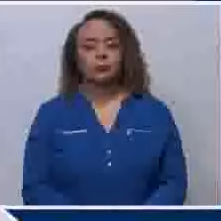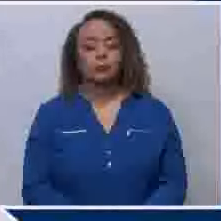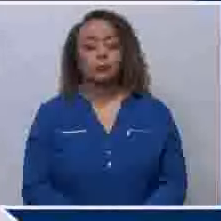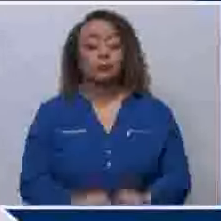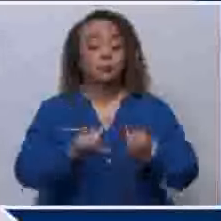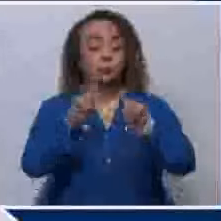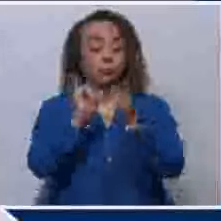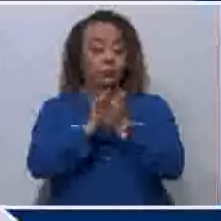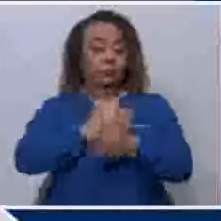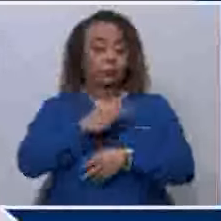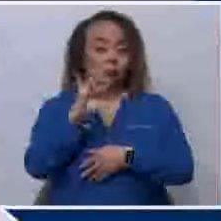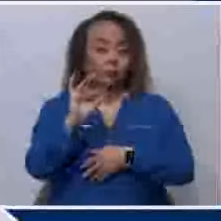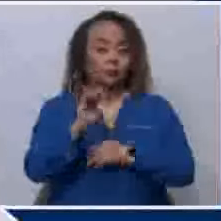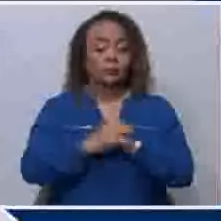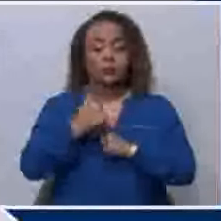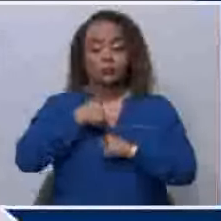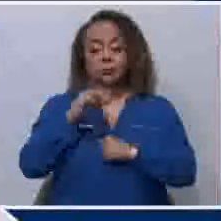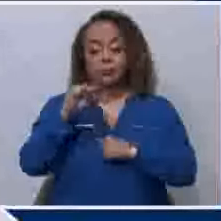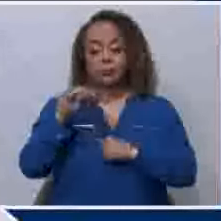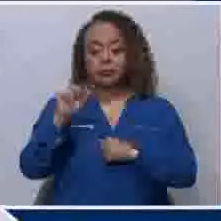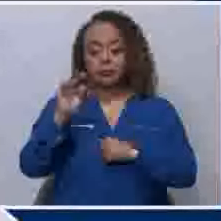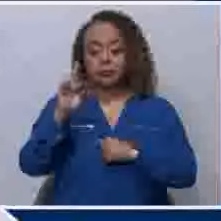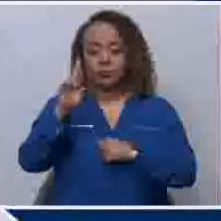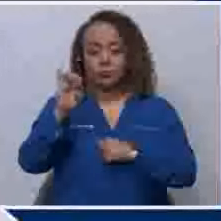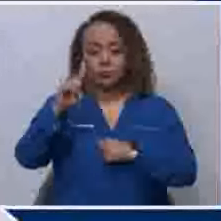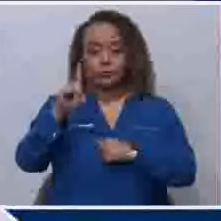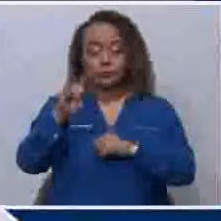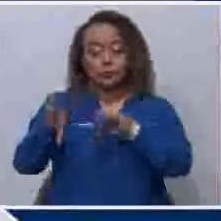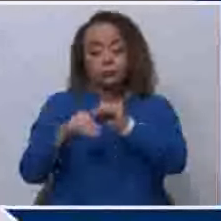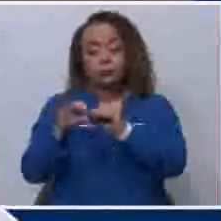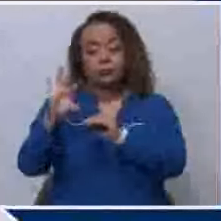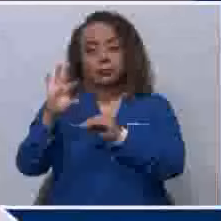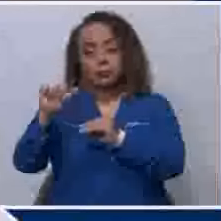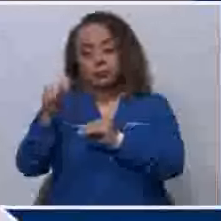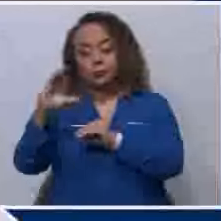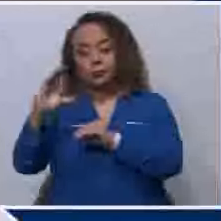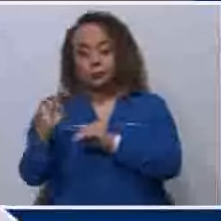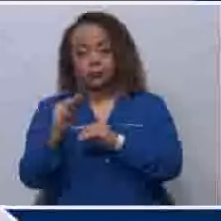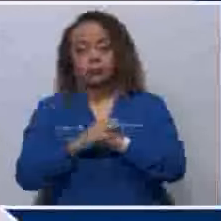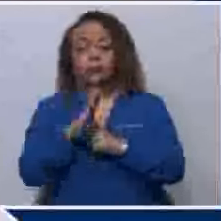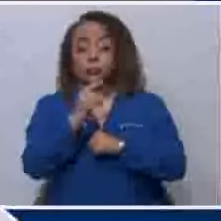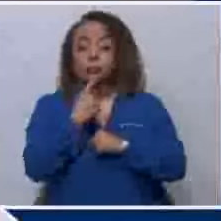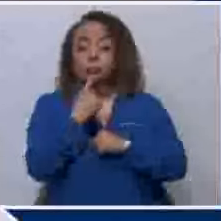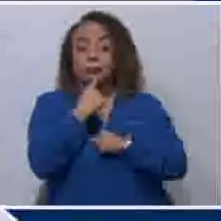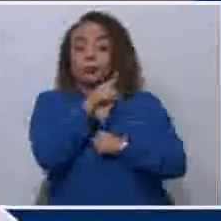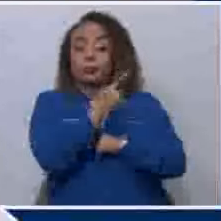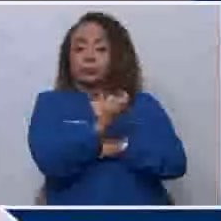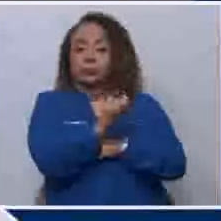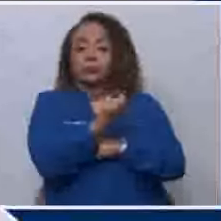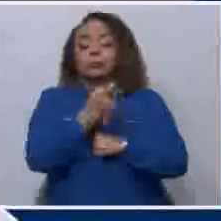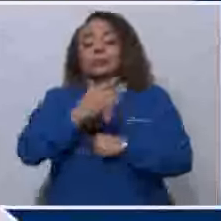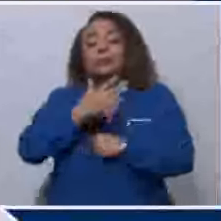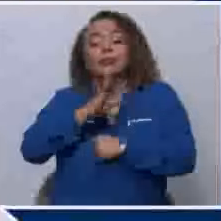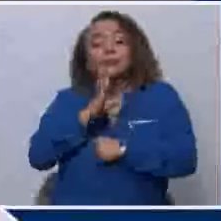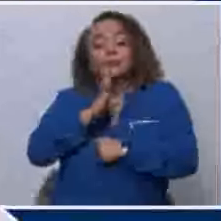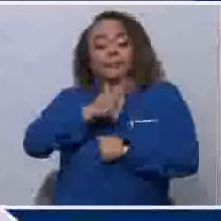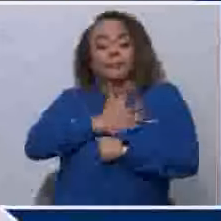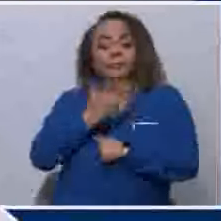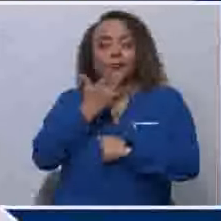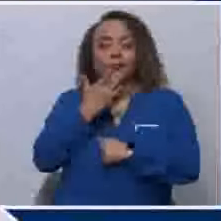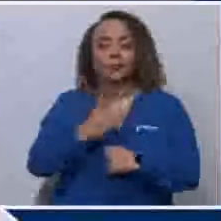Pero ese es mi 9. Es decir, yo a Manfred nada más le sumaría 10 centímetros. No estoy diciendo que a Manfred le hagan falta. Estoy hablando de mi favorito.